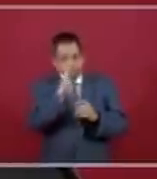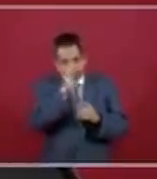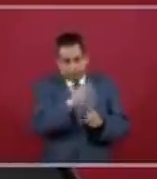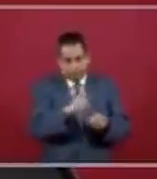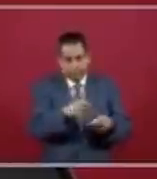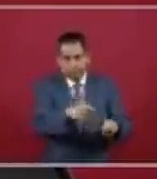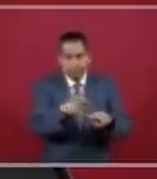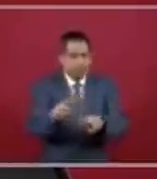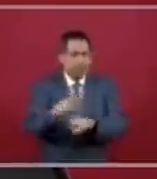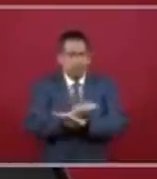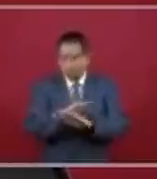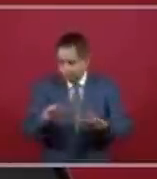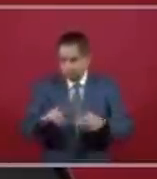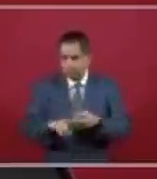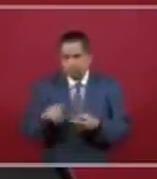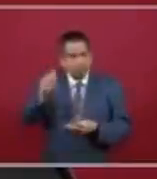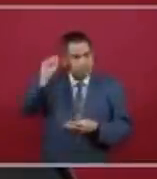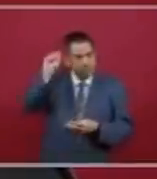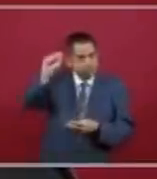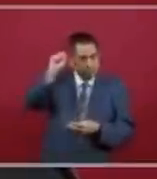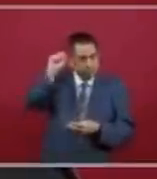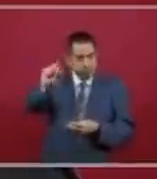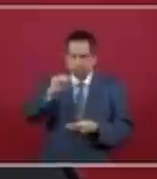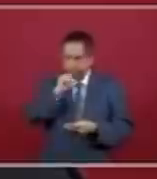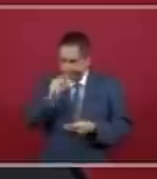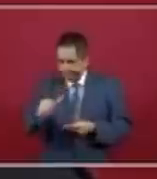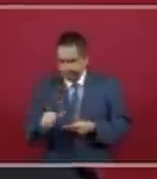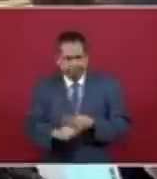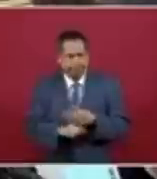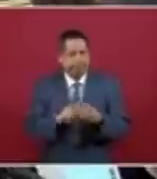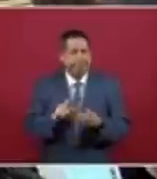a sindicatos, a